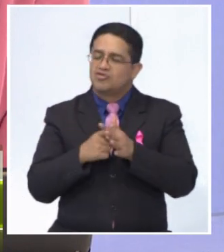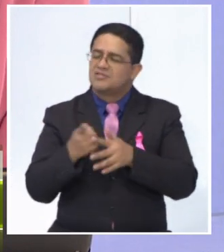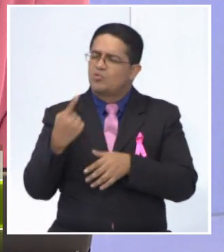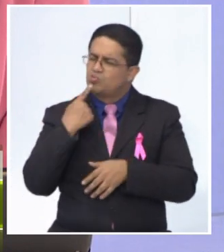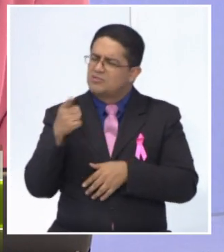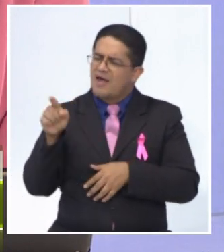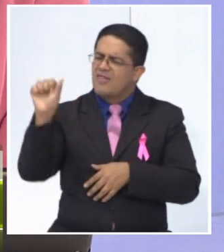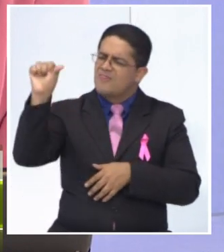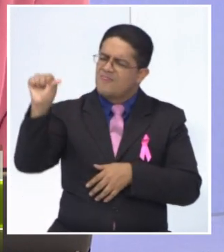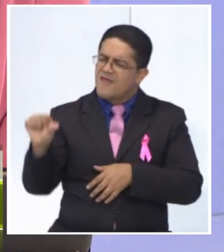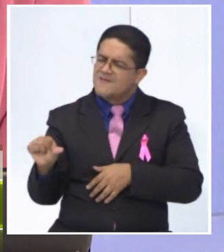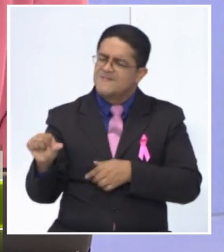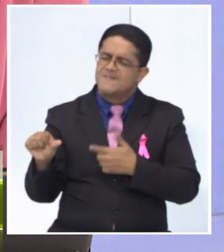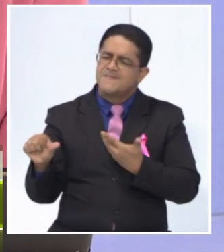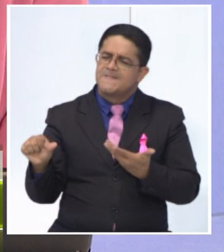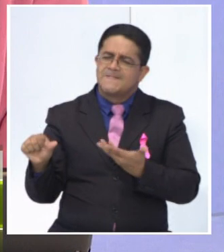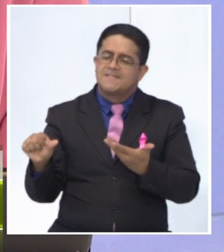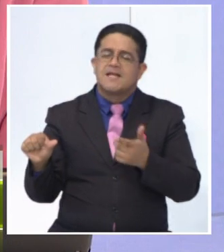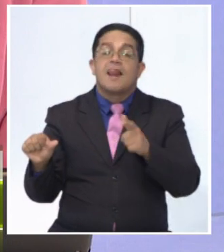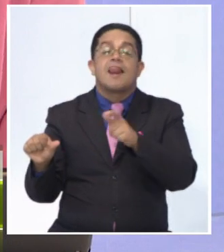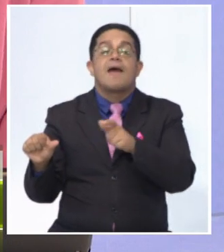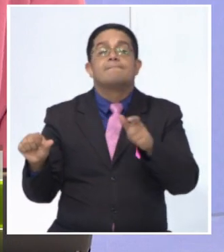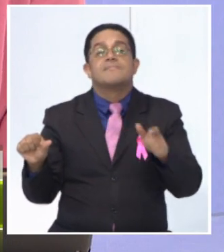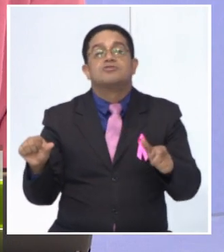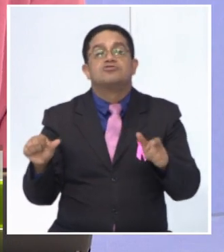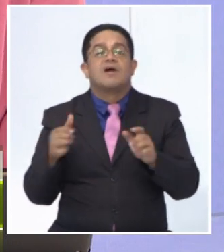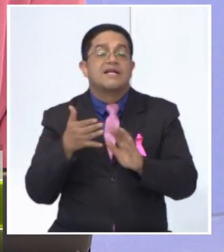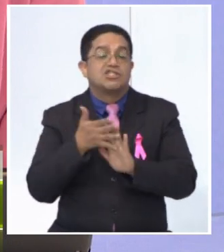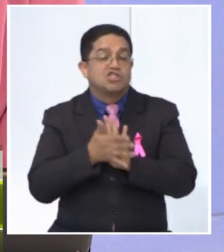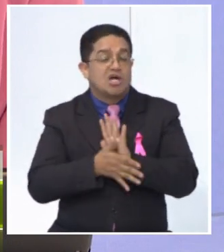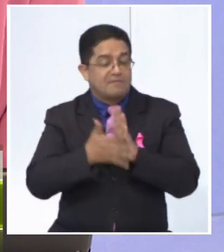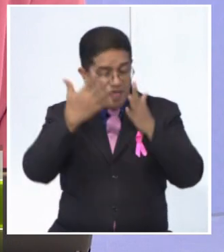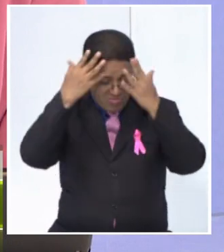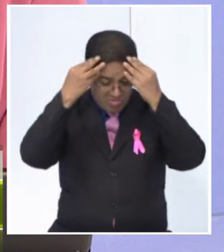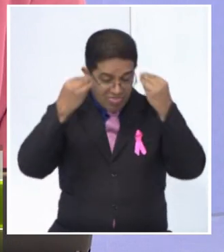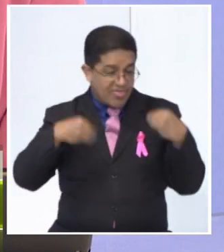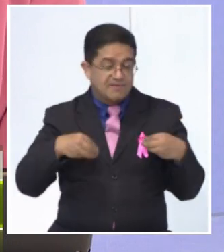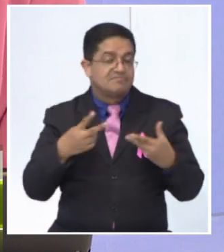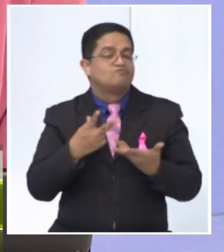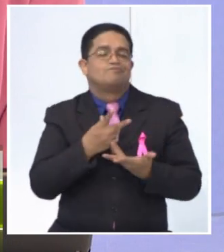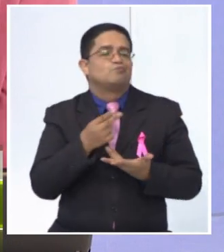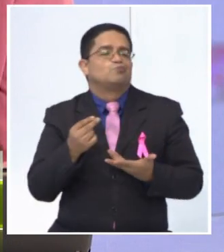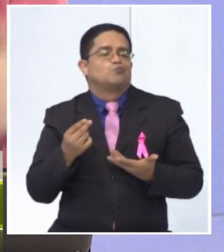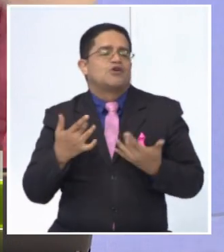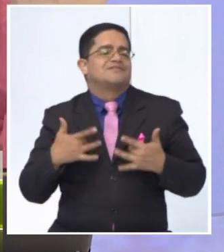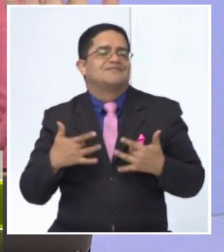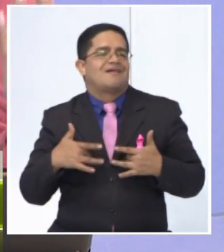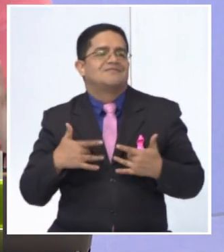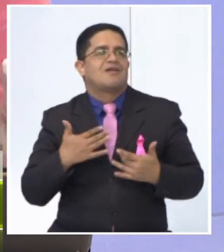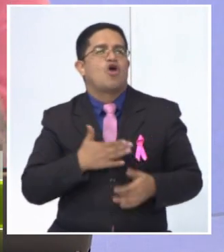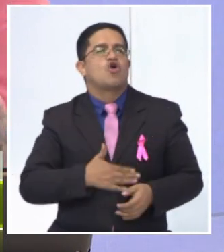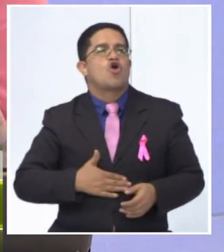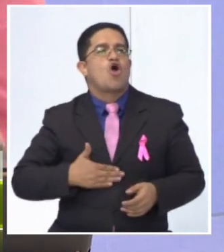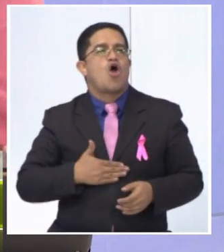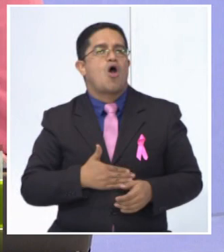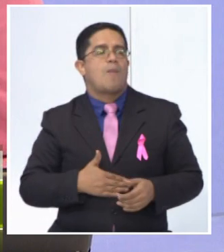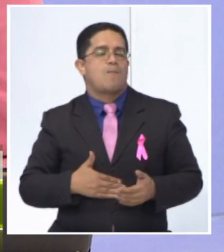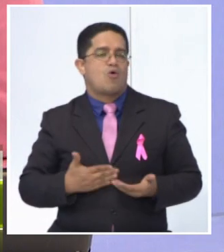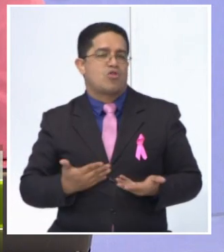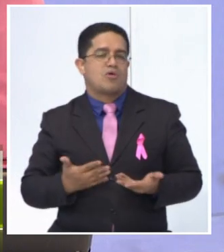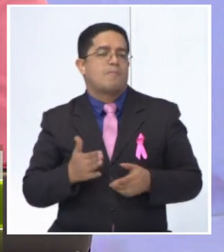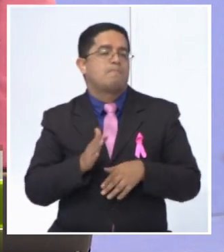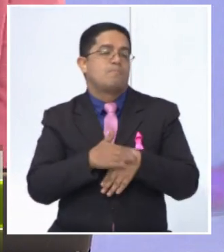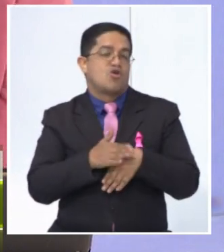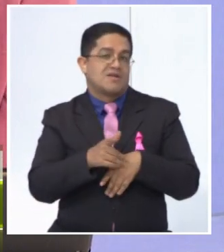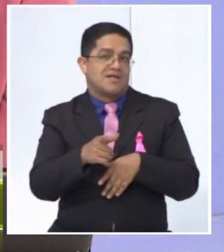en la pausa, que es que muchas personas con respecto a la caída del cabello no se sienten tan cómodos porque también es como una evidencia al mundo decirle tengo cáncer,